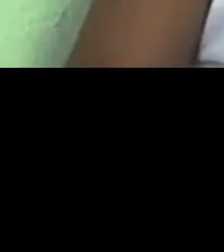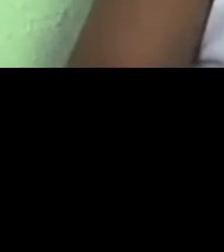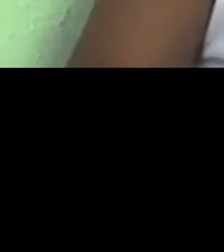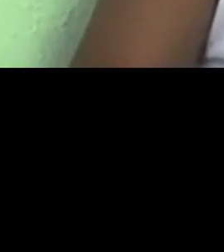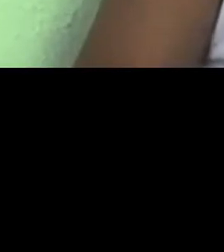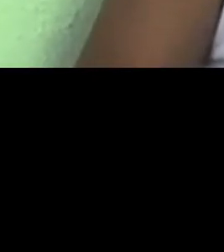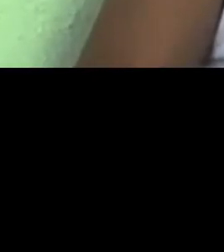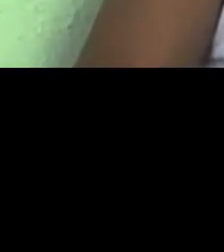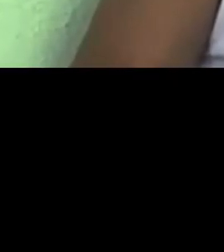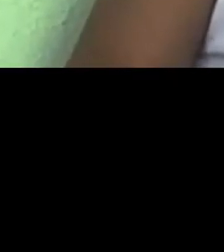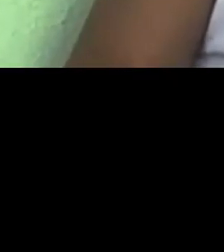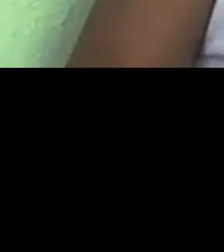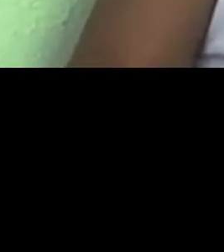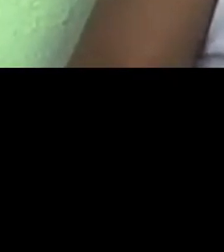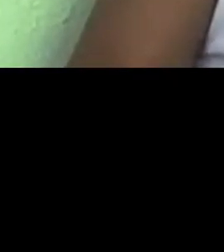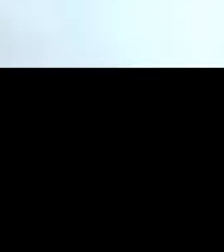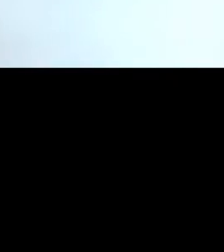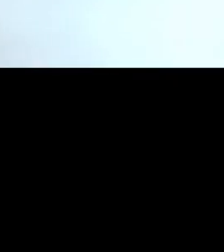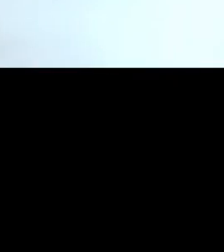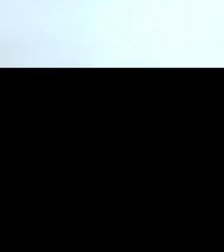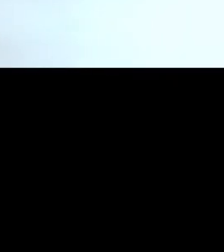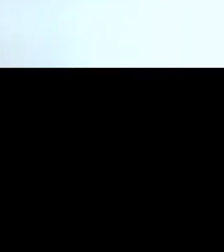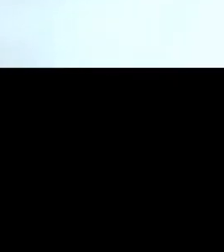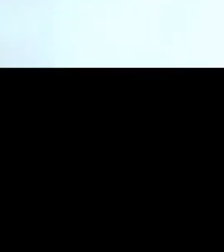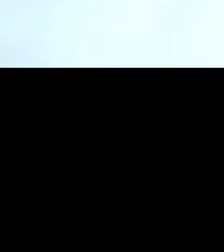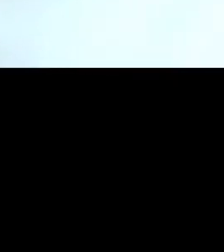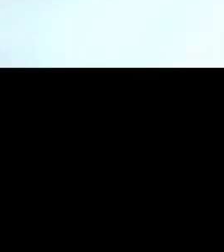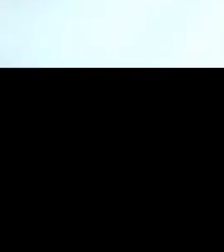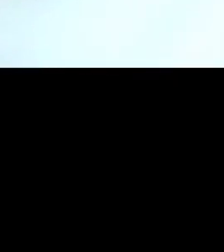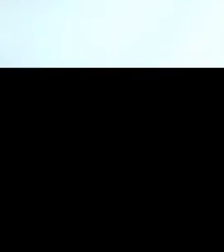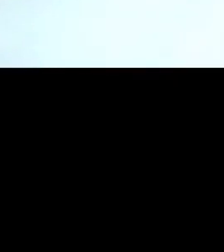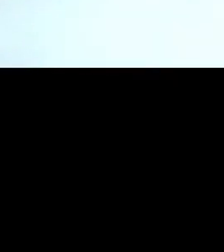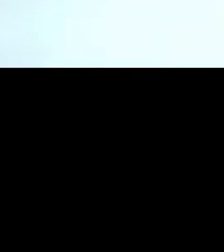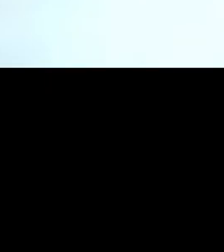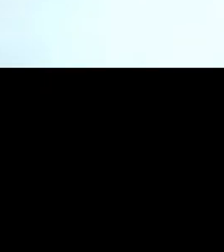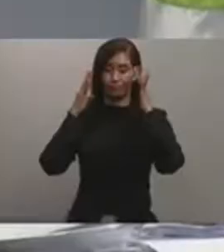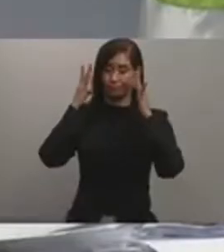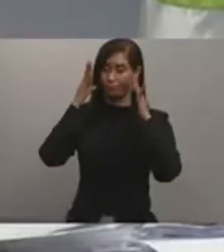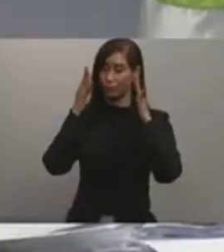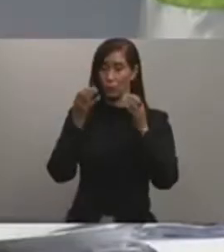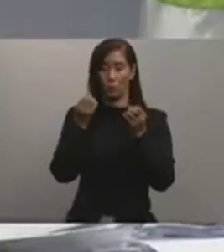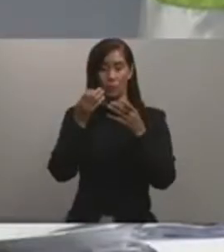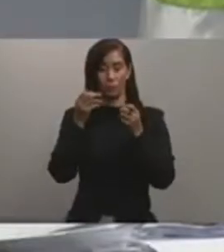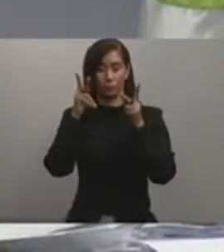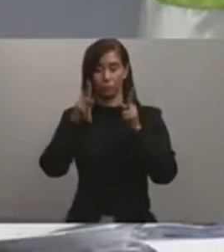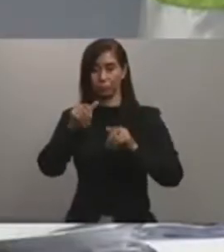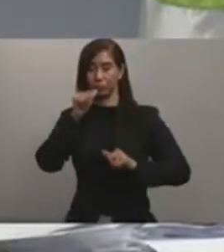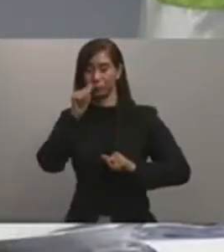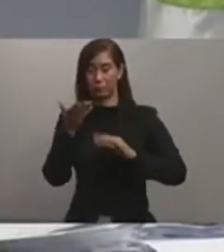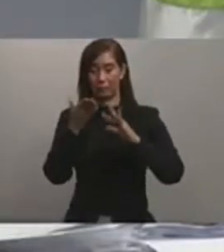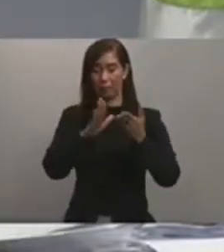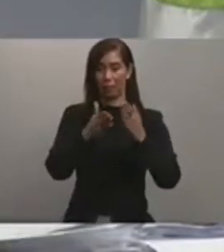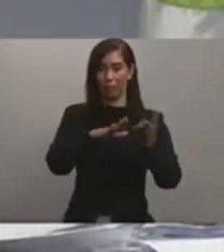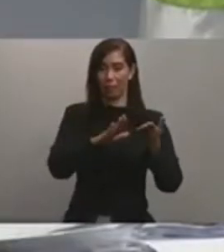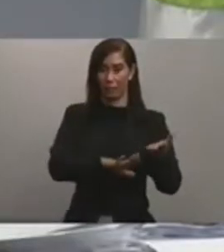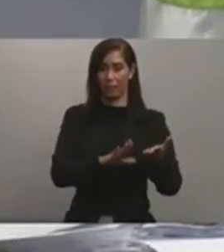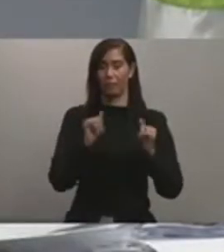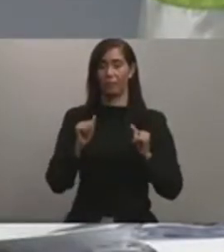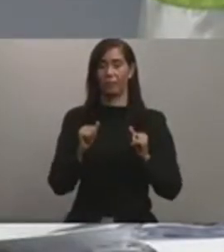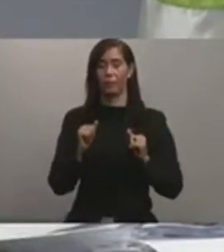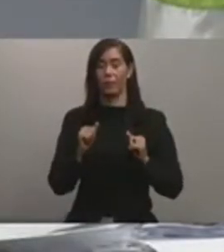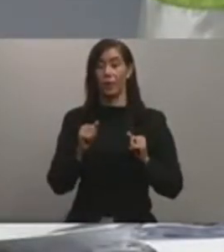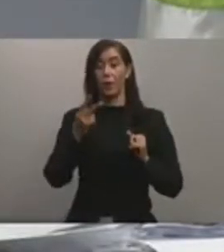población cuántos muertos y afectados tenemos durante la cuarentena por ingesta de Clerén. Como ustedes pueden ver en